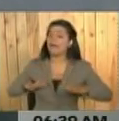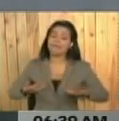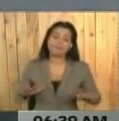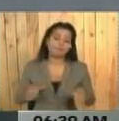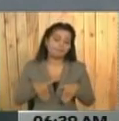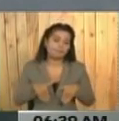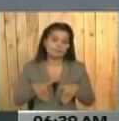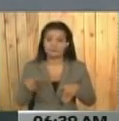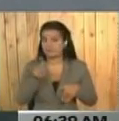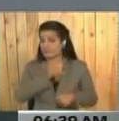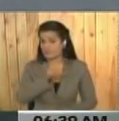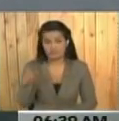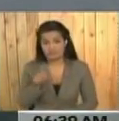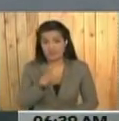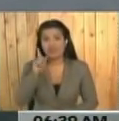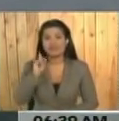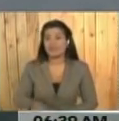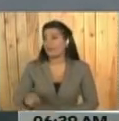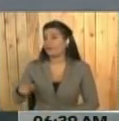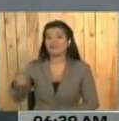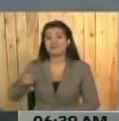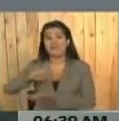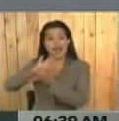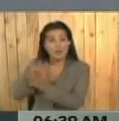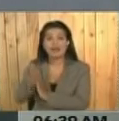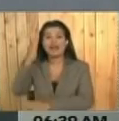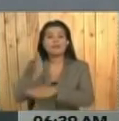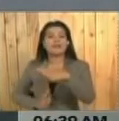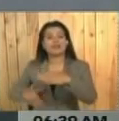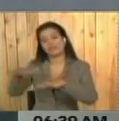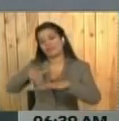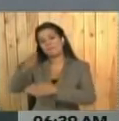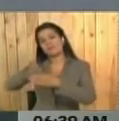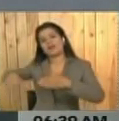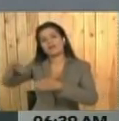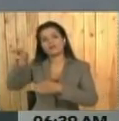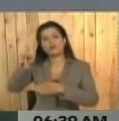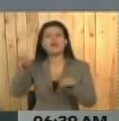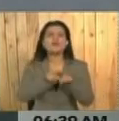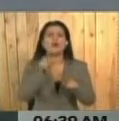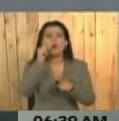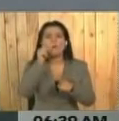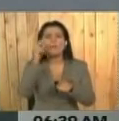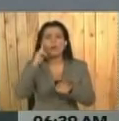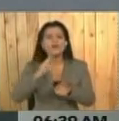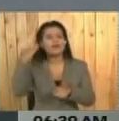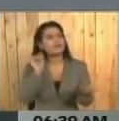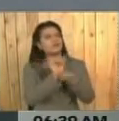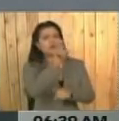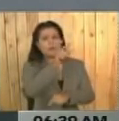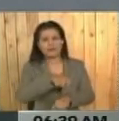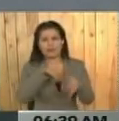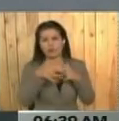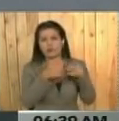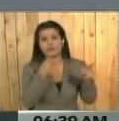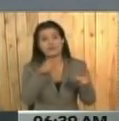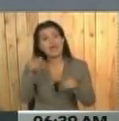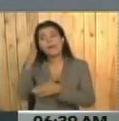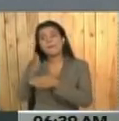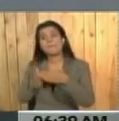van a tener que acabar con la mitad de Venezuela así como Bolívar le decía al Señor smi que la mitad hab había